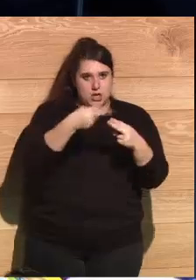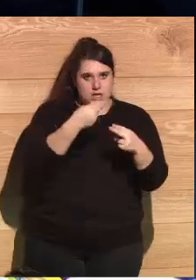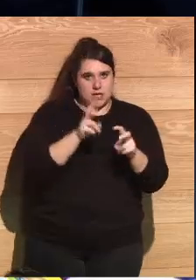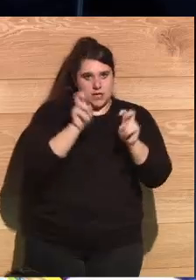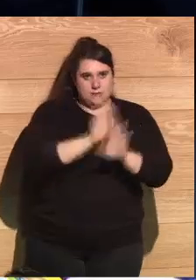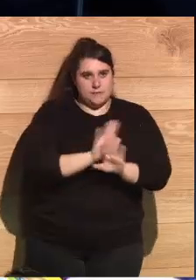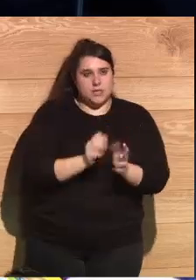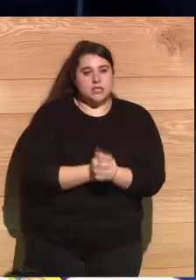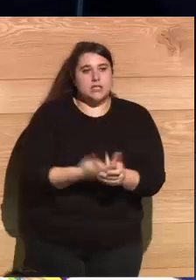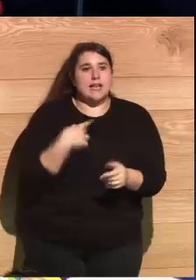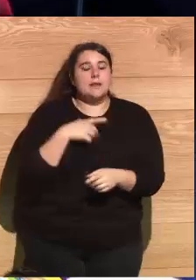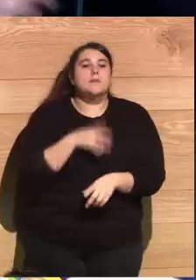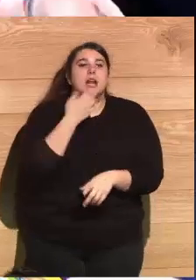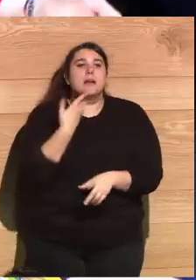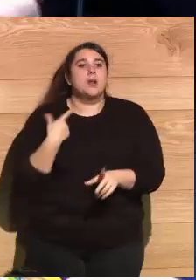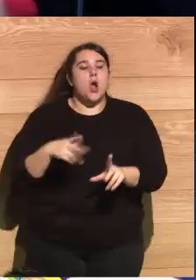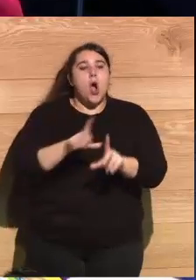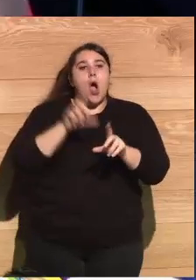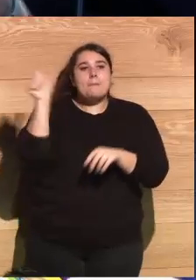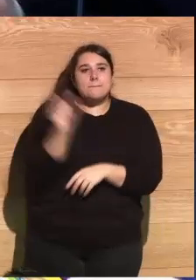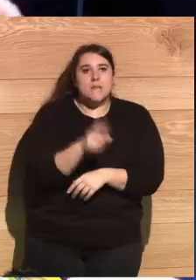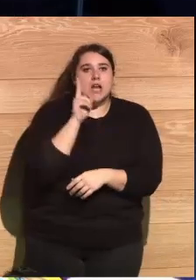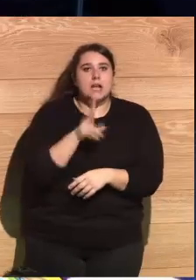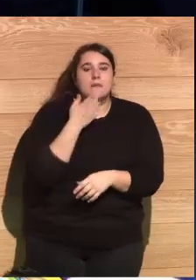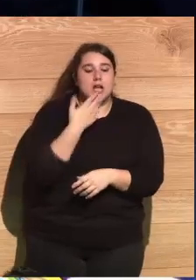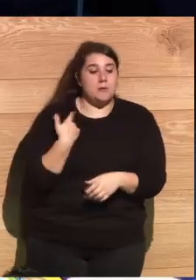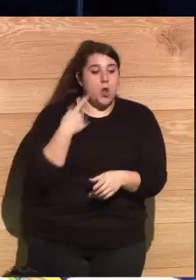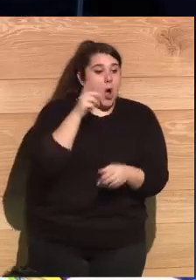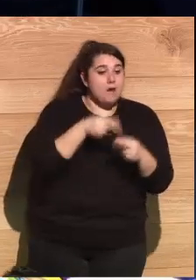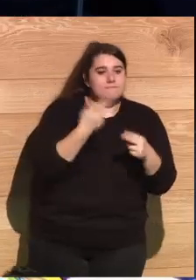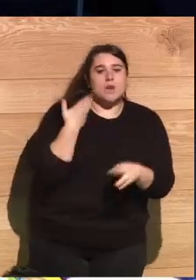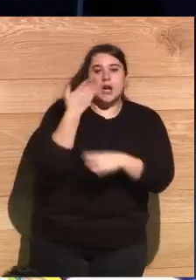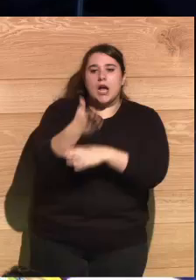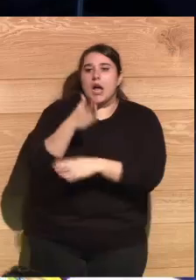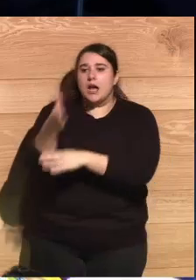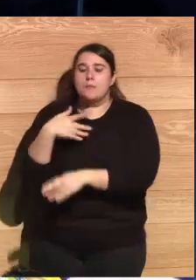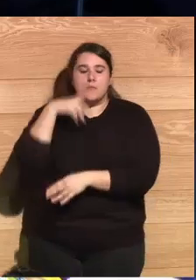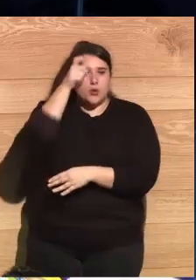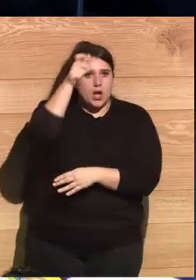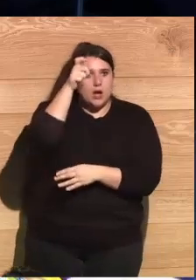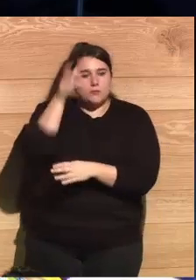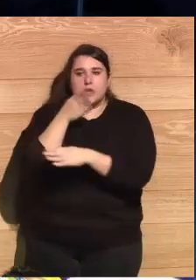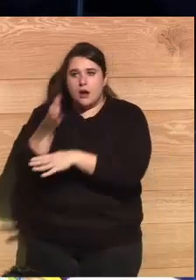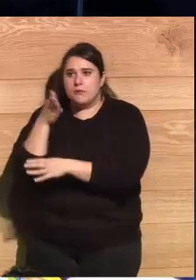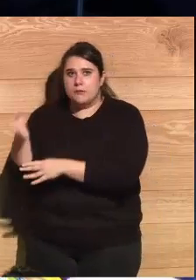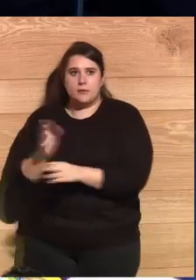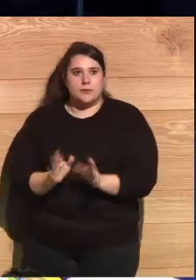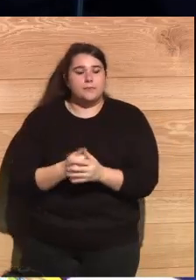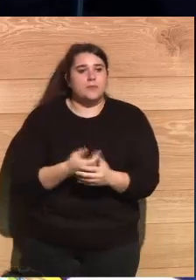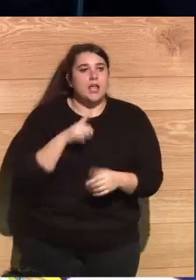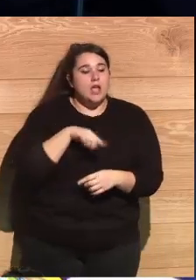las películas, que llegan los políticos a hacer campaña a los pueblos, etcétera. Porque de pronto como nosotros, sin embargo, de